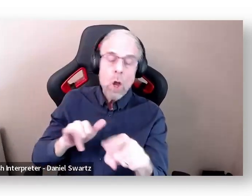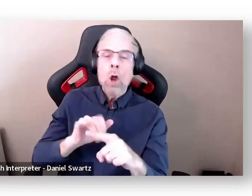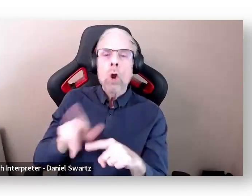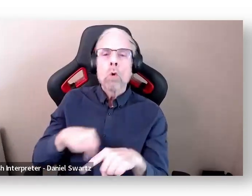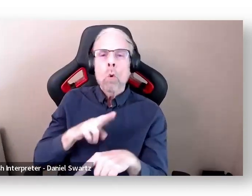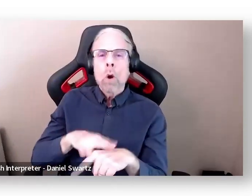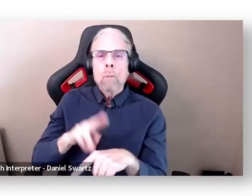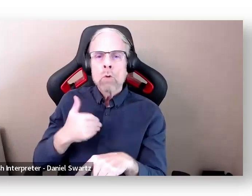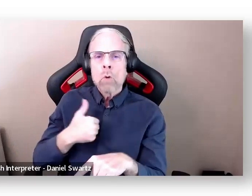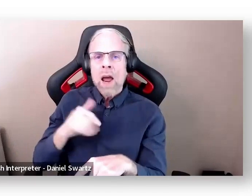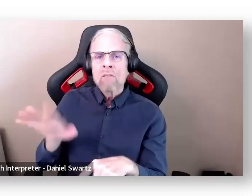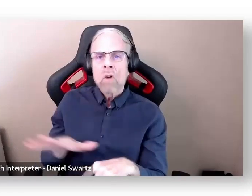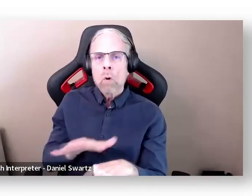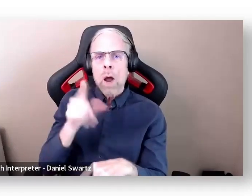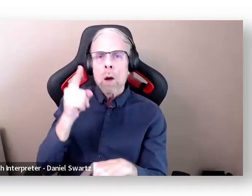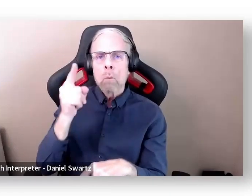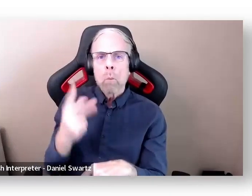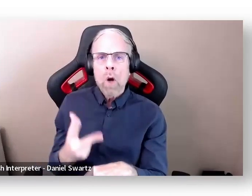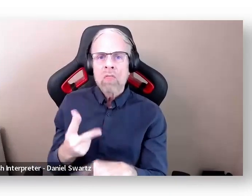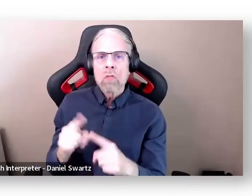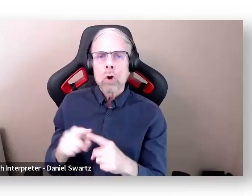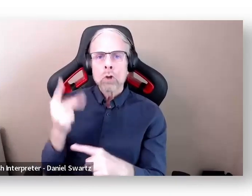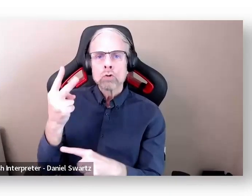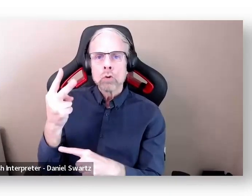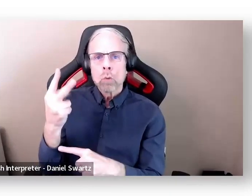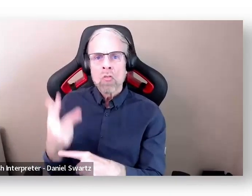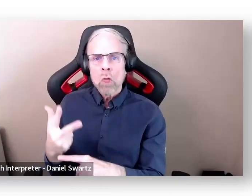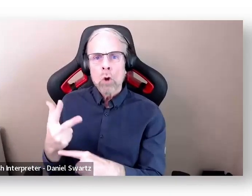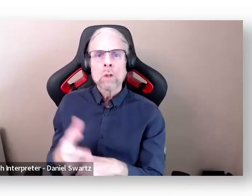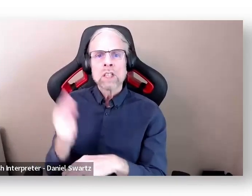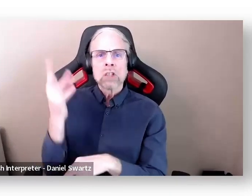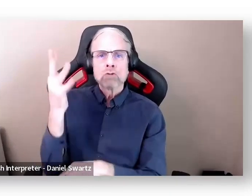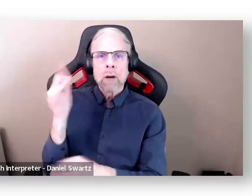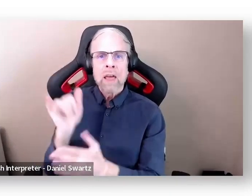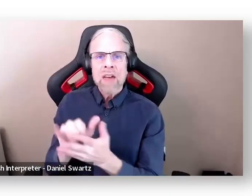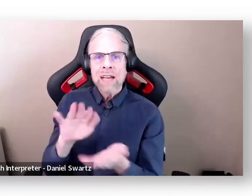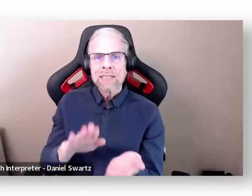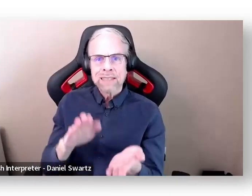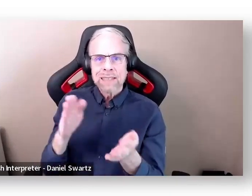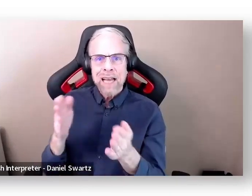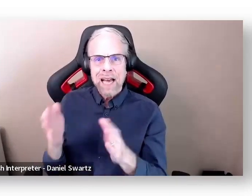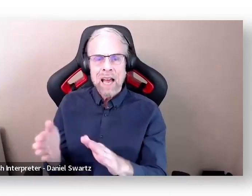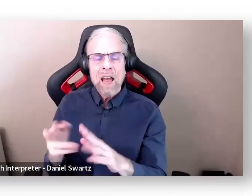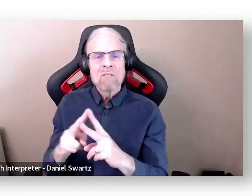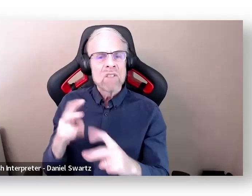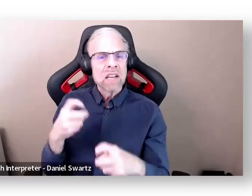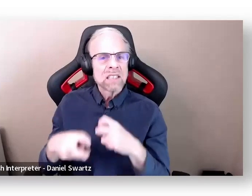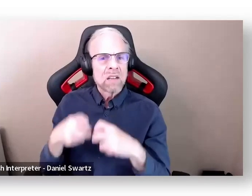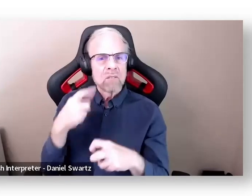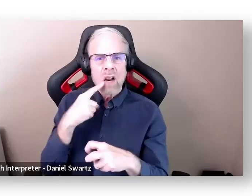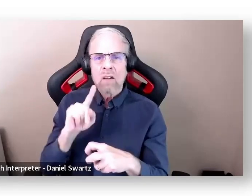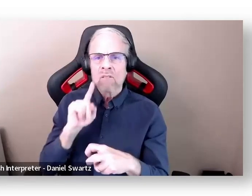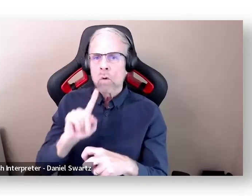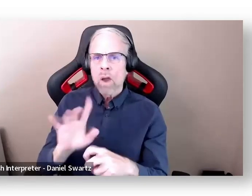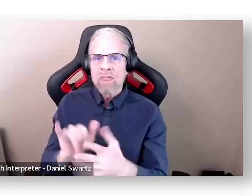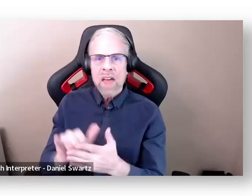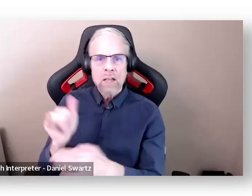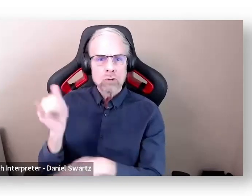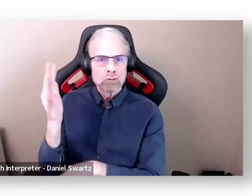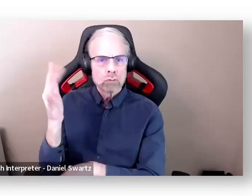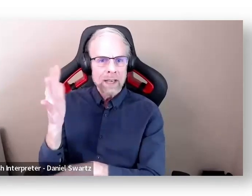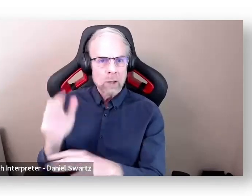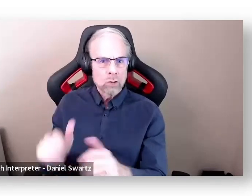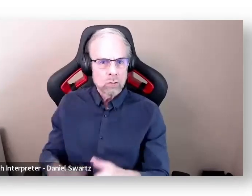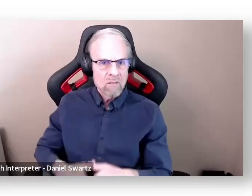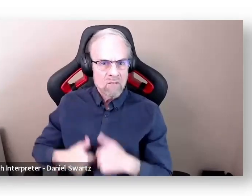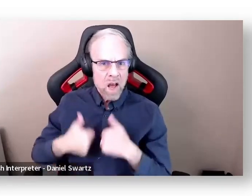superior. Y típicamente cuando tienes alrededor de un tercio de 2/3 del árbol que está muriendo, es muy difícil para que el arte